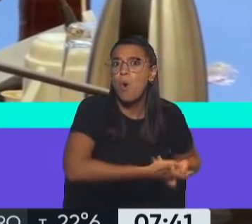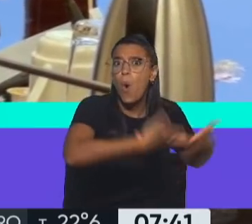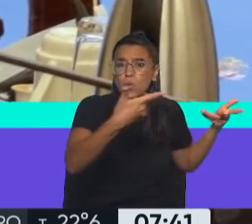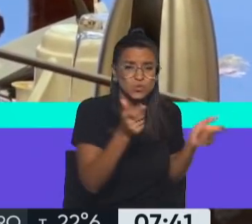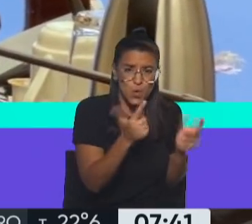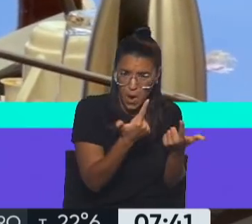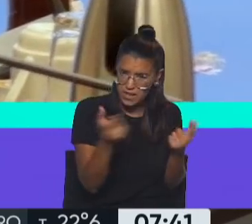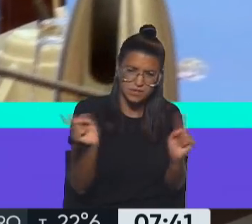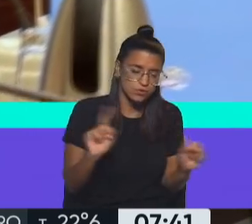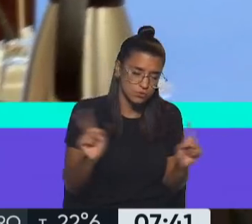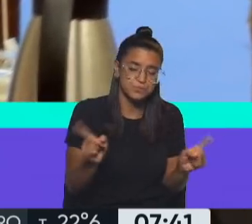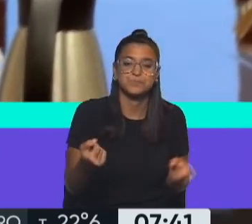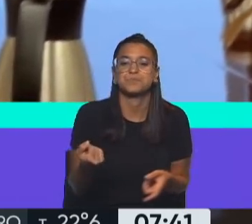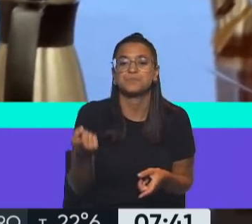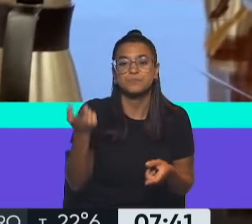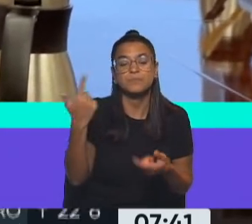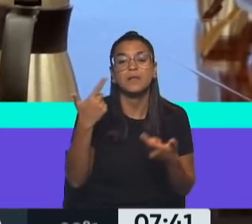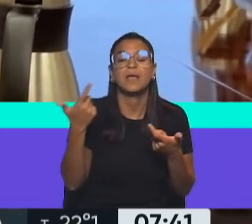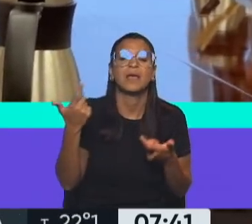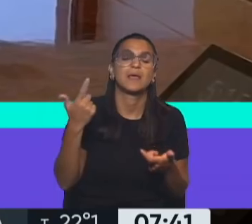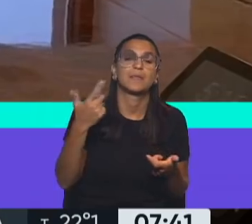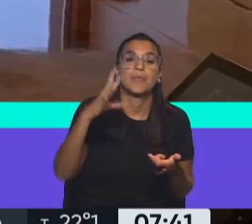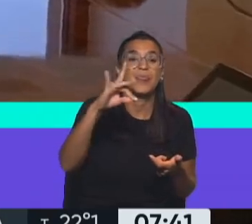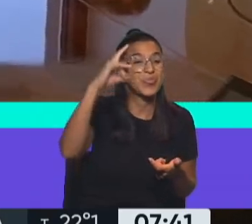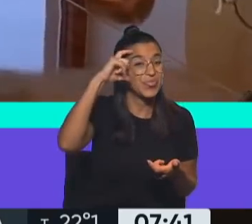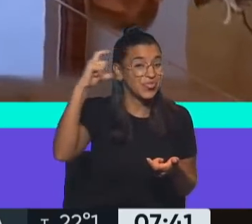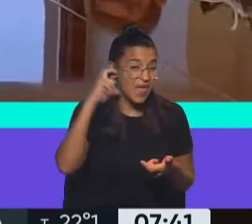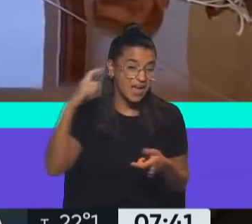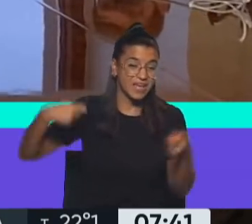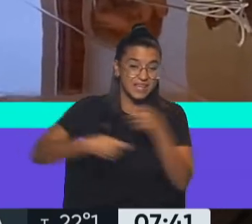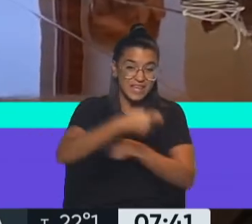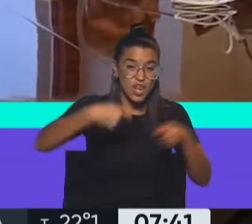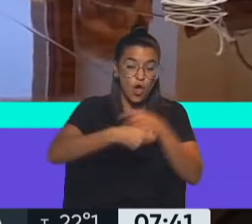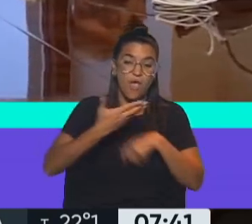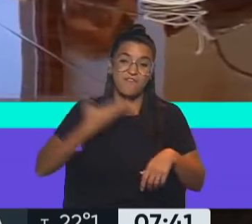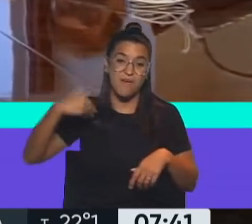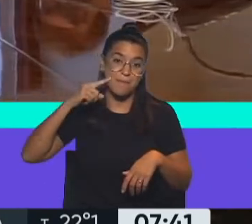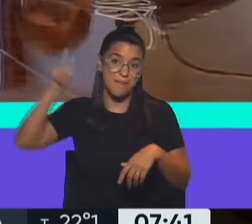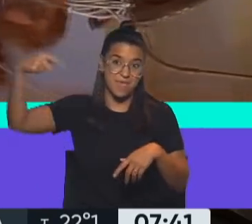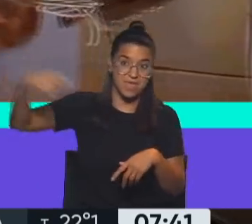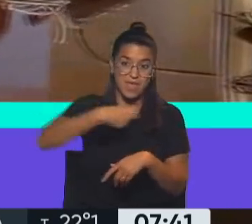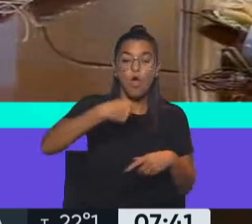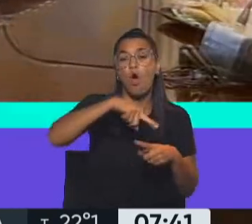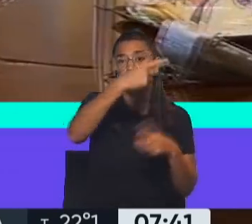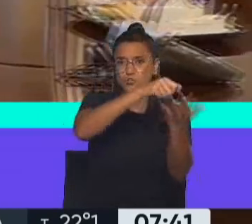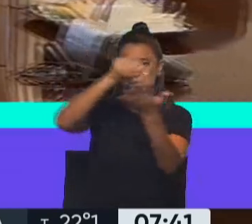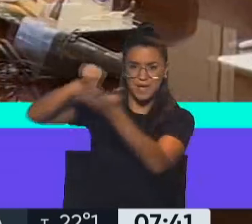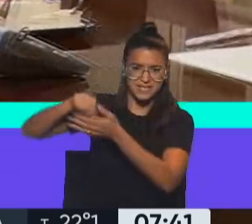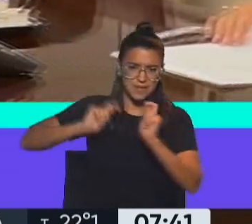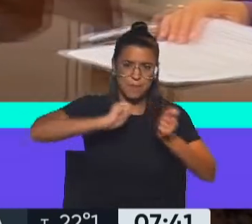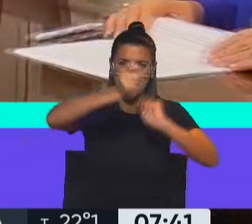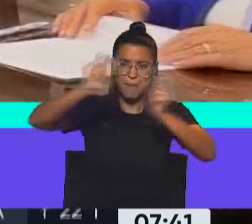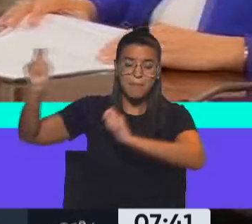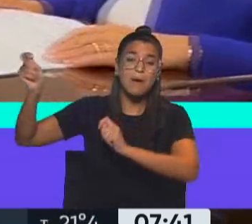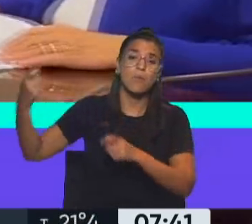para nada. De los derechos especiales de giro, estos DEG que te había enviado el Fondo Monetario y que le mandó a muchos otros países, queda